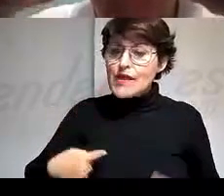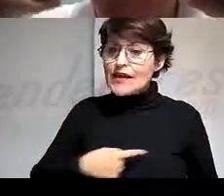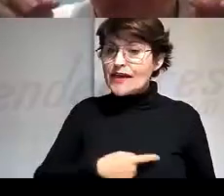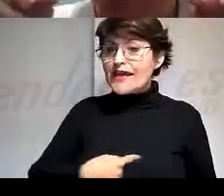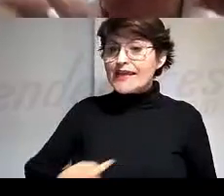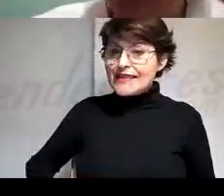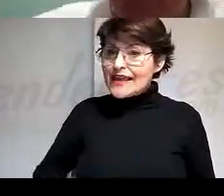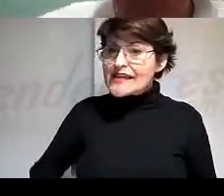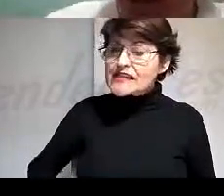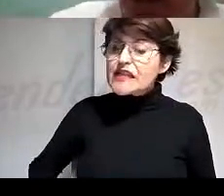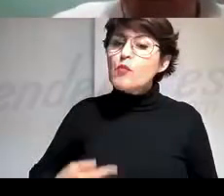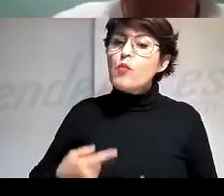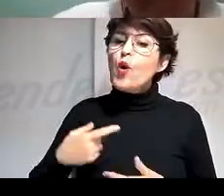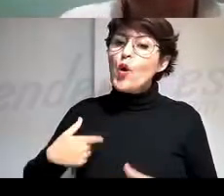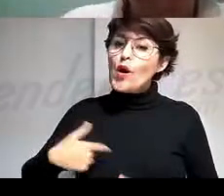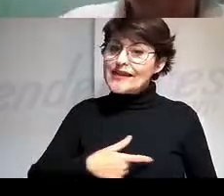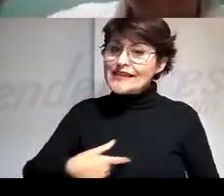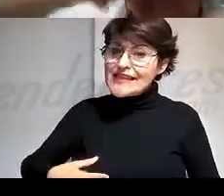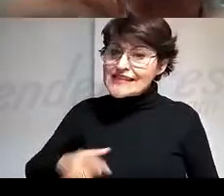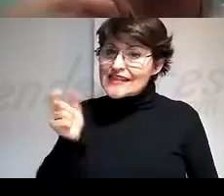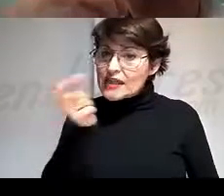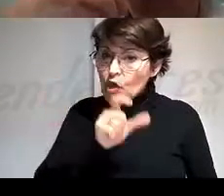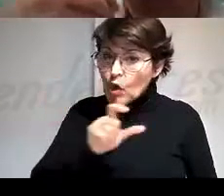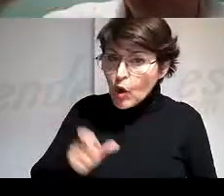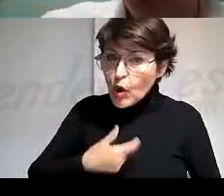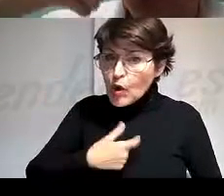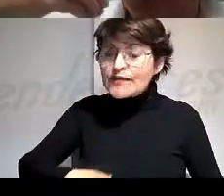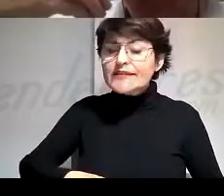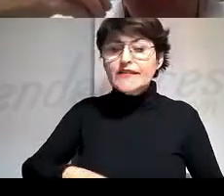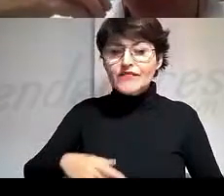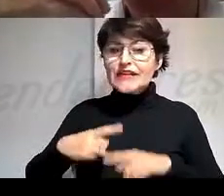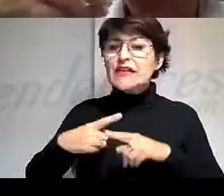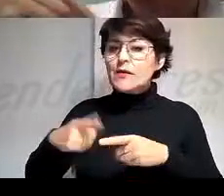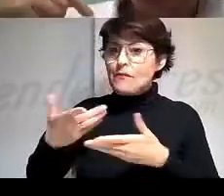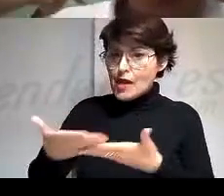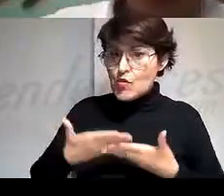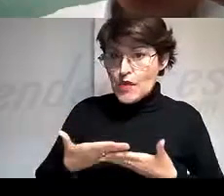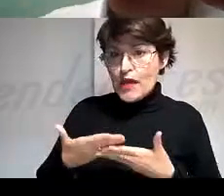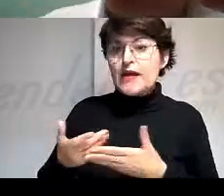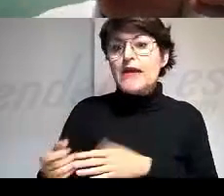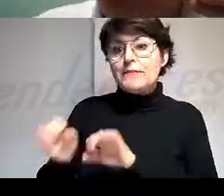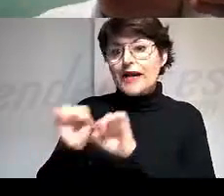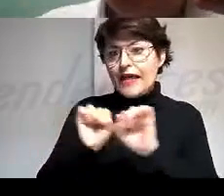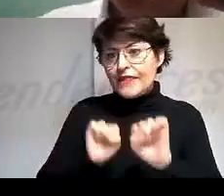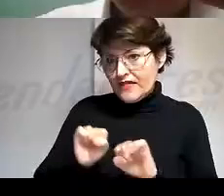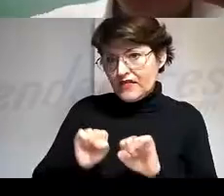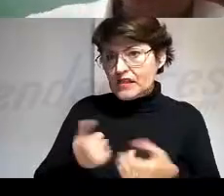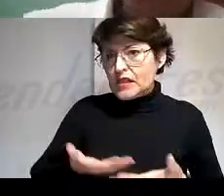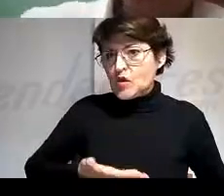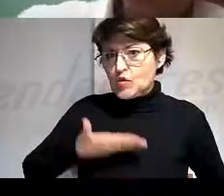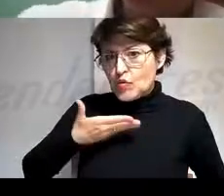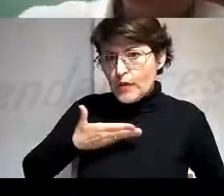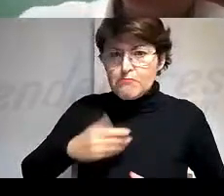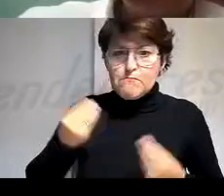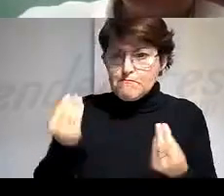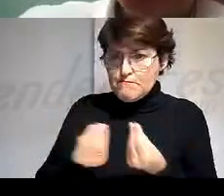para defenderse a nivel intestinal de cualquier agresión bacteriana que pueda entrar, sea mucho más eficaz de